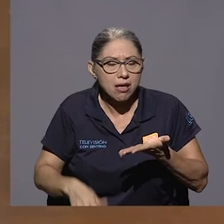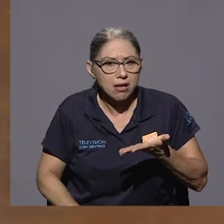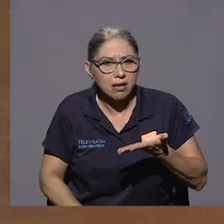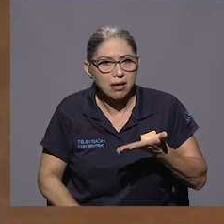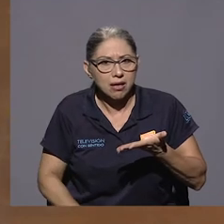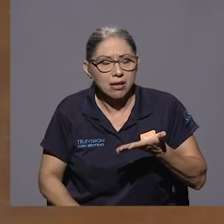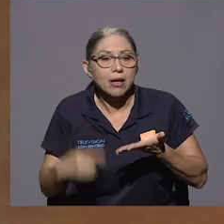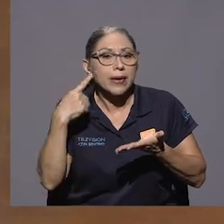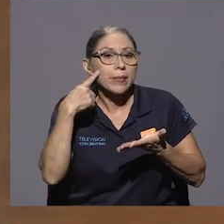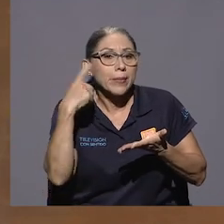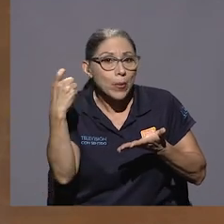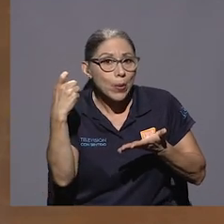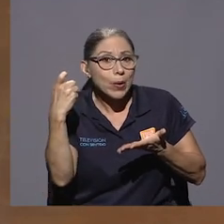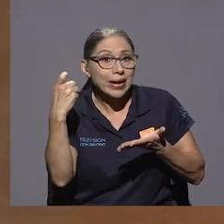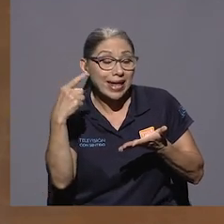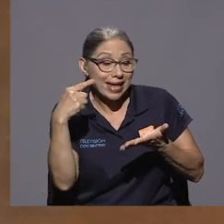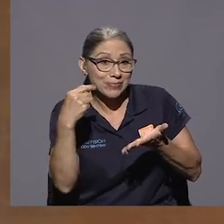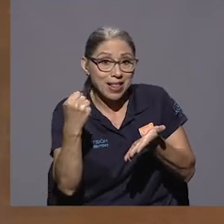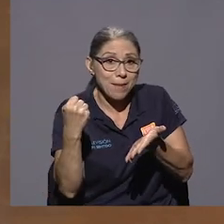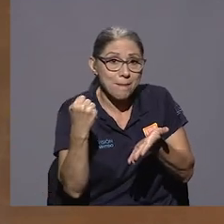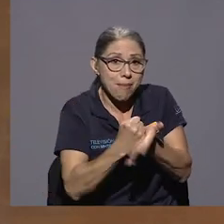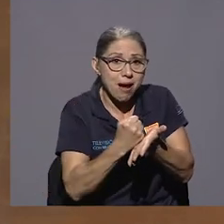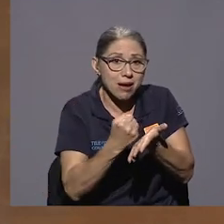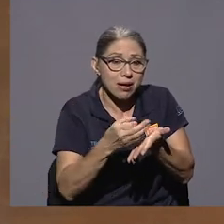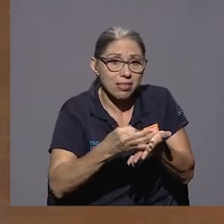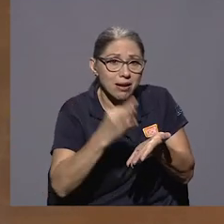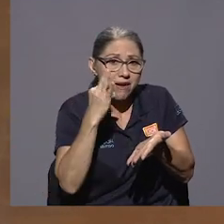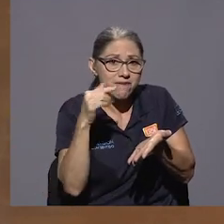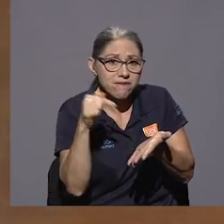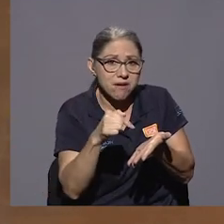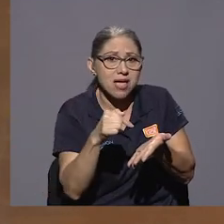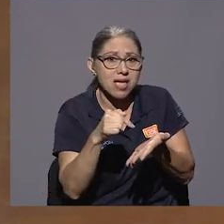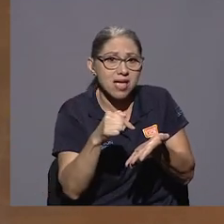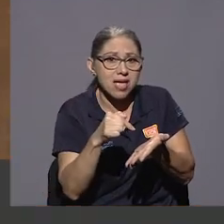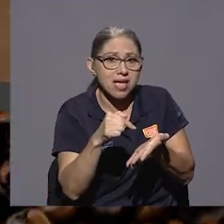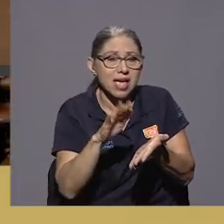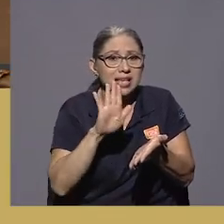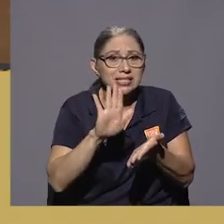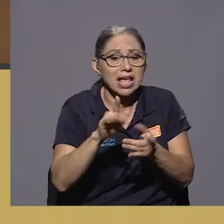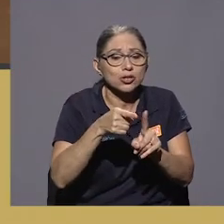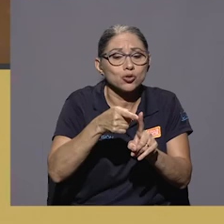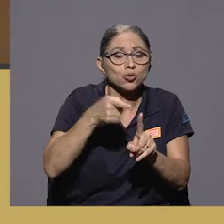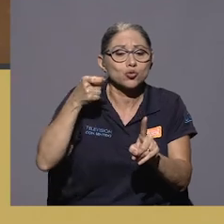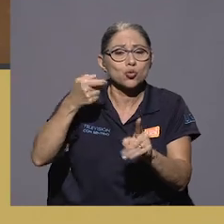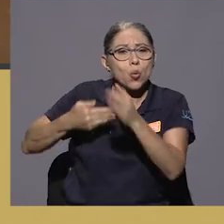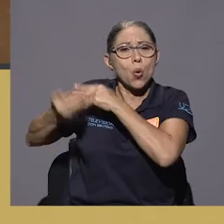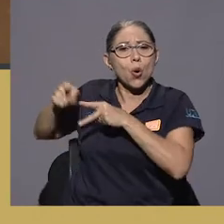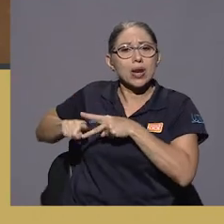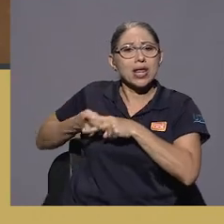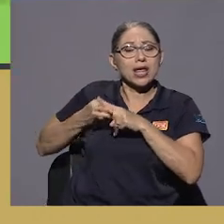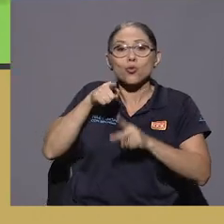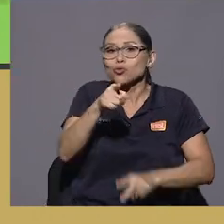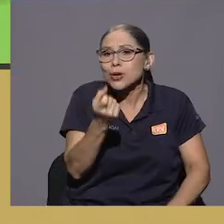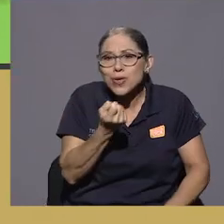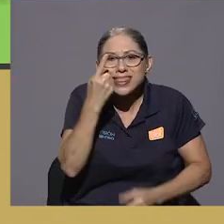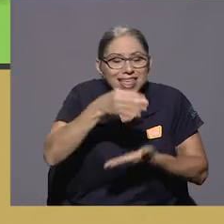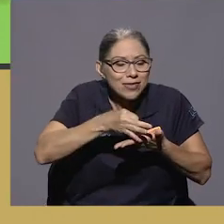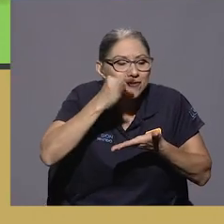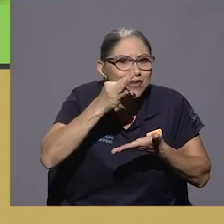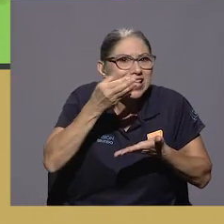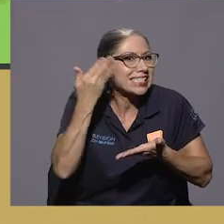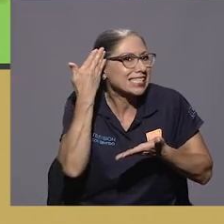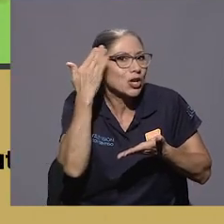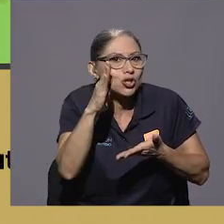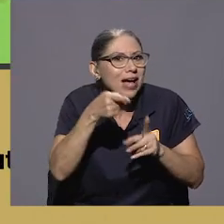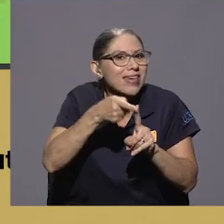Porque la marca del café está en su origen. Usted no entiende lo que se está bebiendo si no sabe de